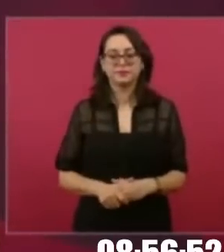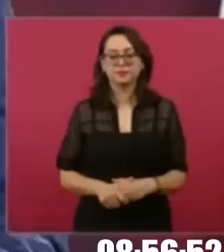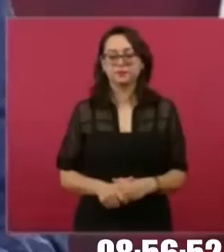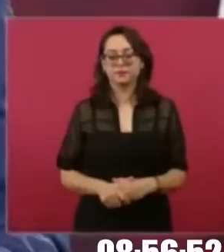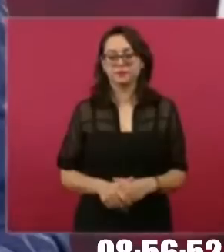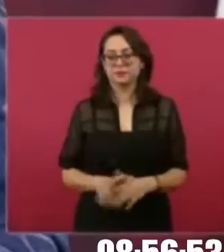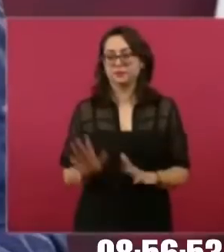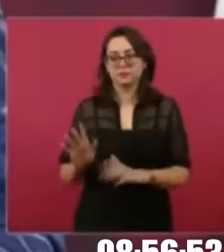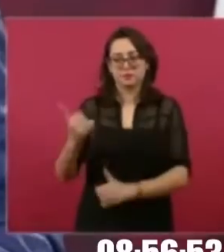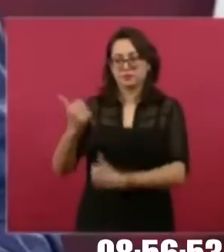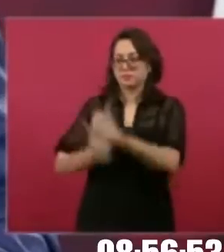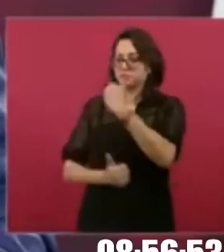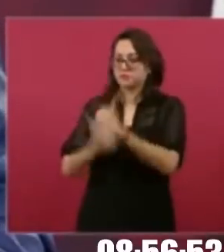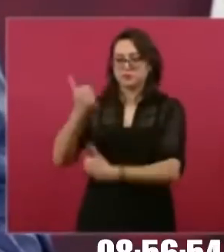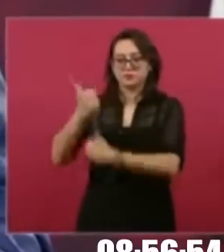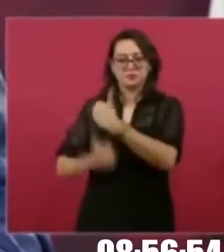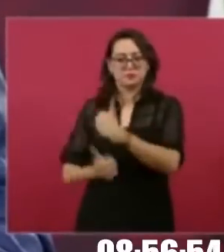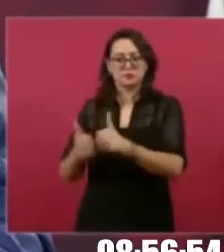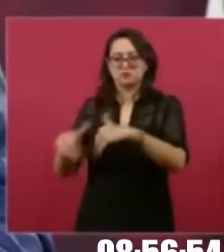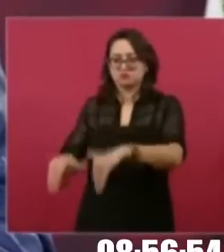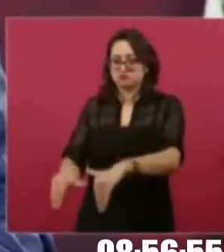en este proceso